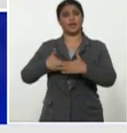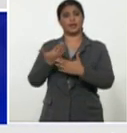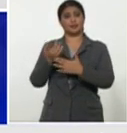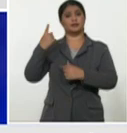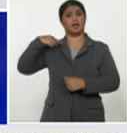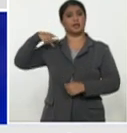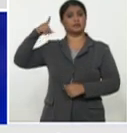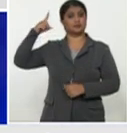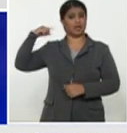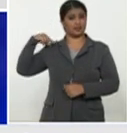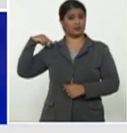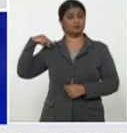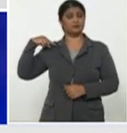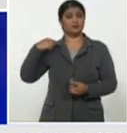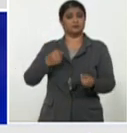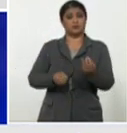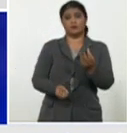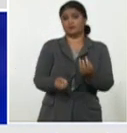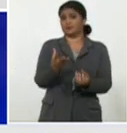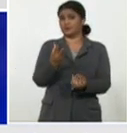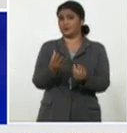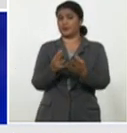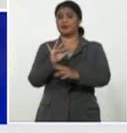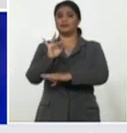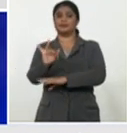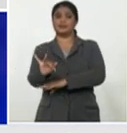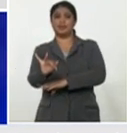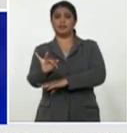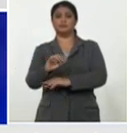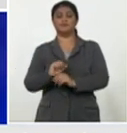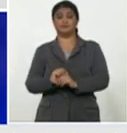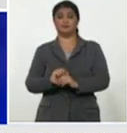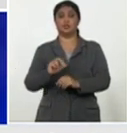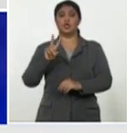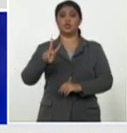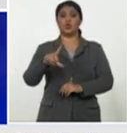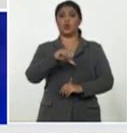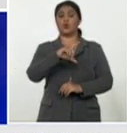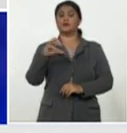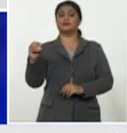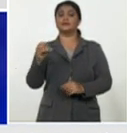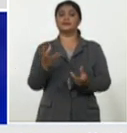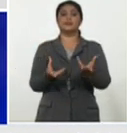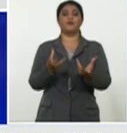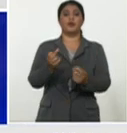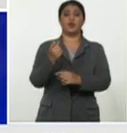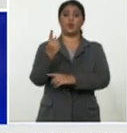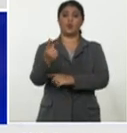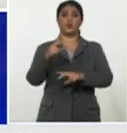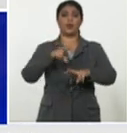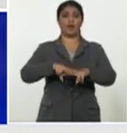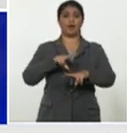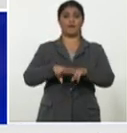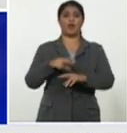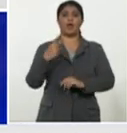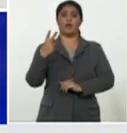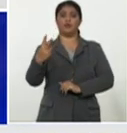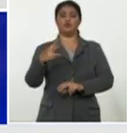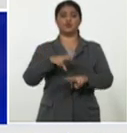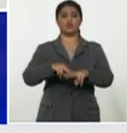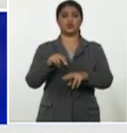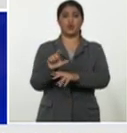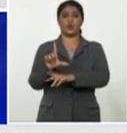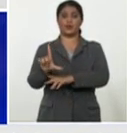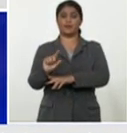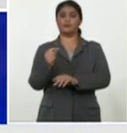apertura de 7 eventos, 2 en Cienfuegos, 1 en La Habana, 2 en Holguín,